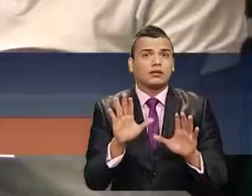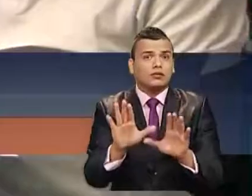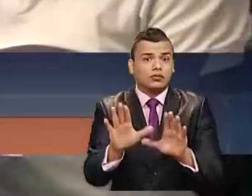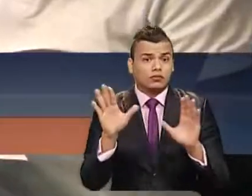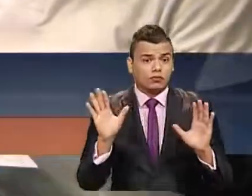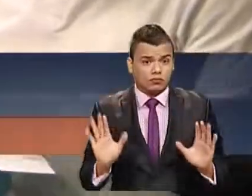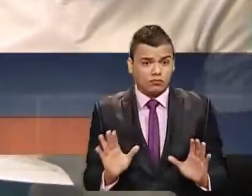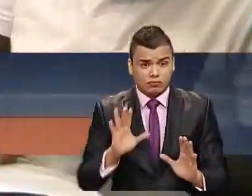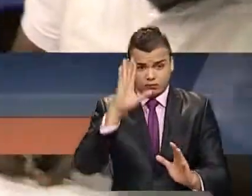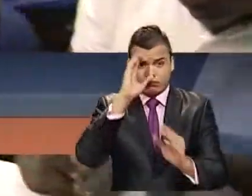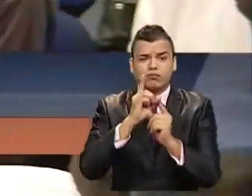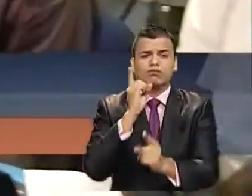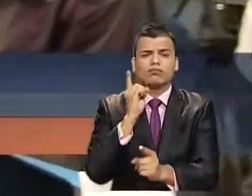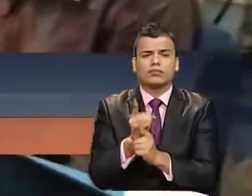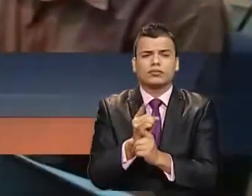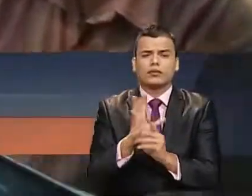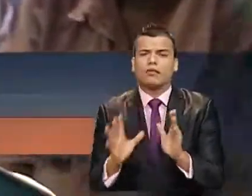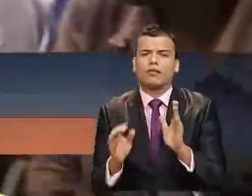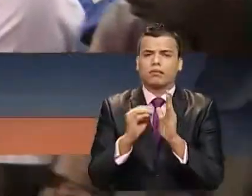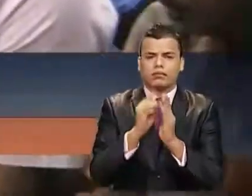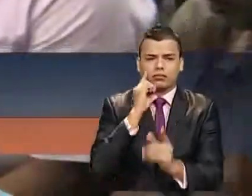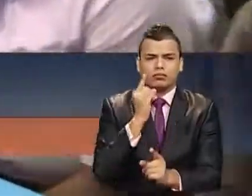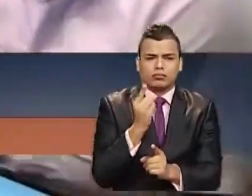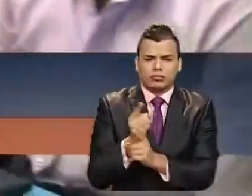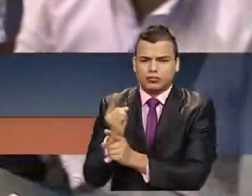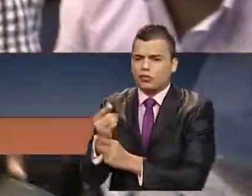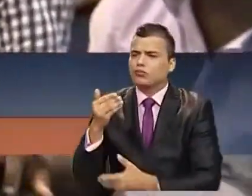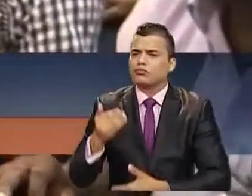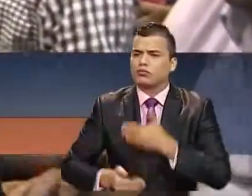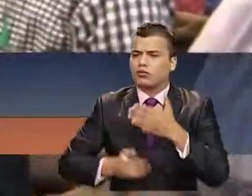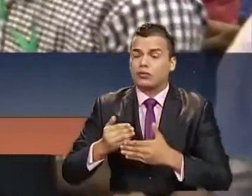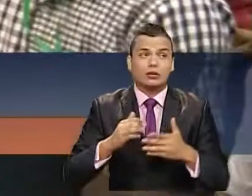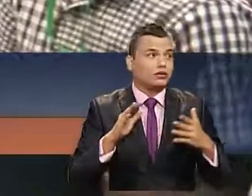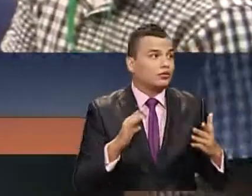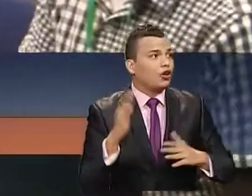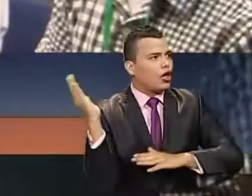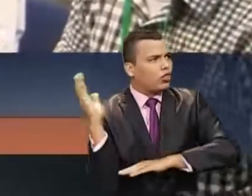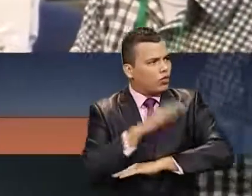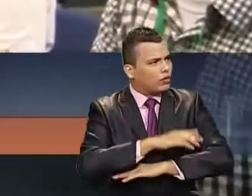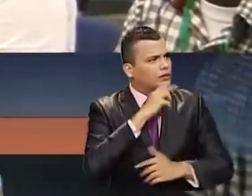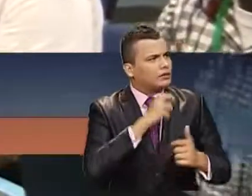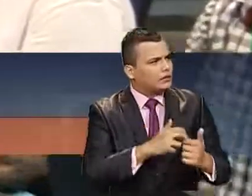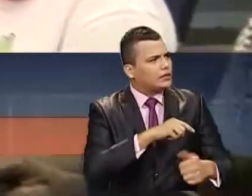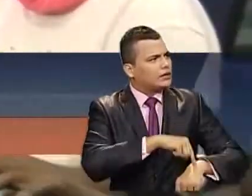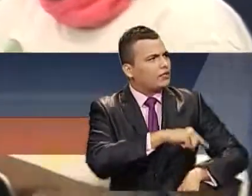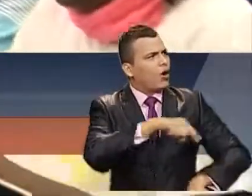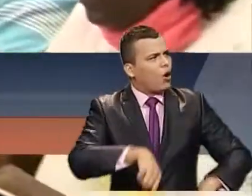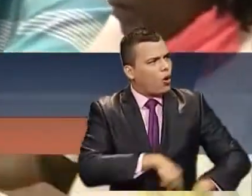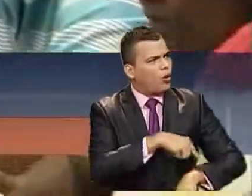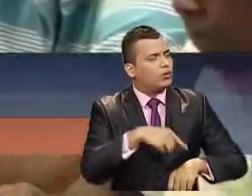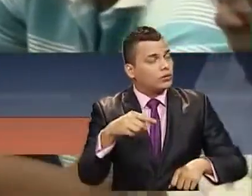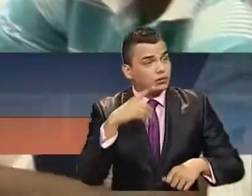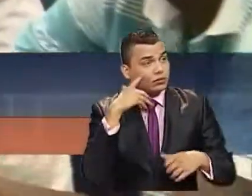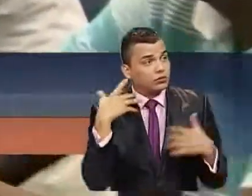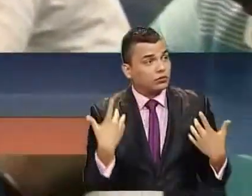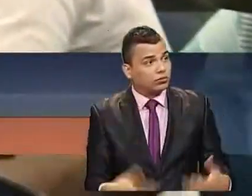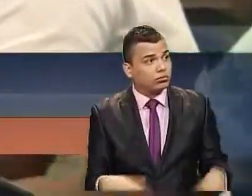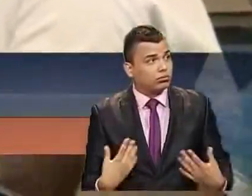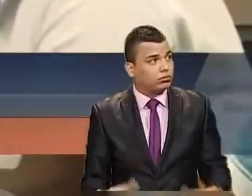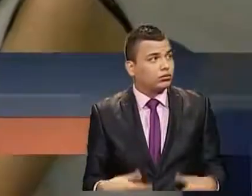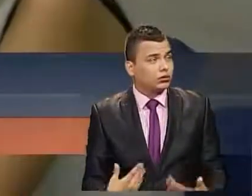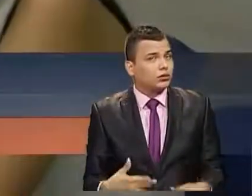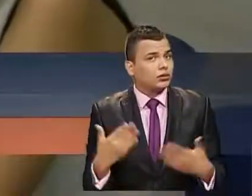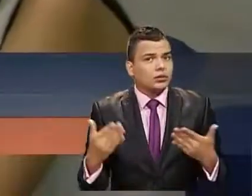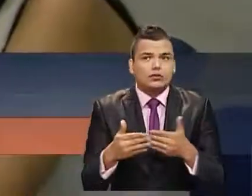éste quedó establecido en el acuerdo se pueda ir cumpliendo días largos con las asistencias pero también una prueba de fuego que es ahora se